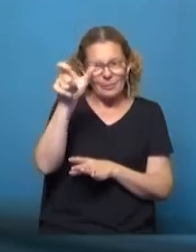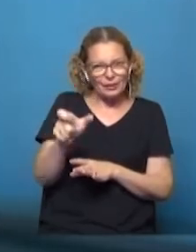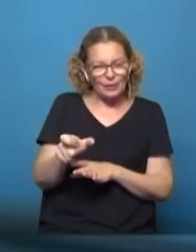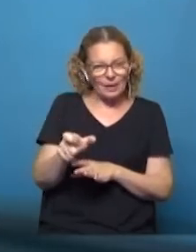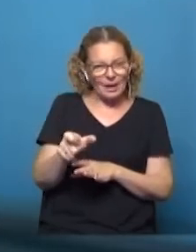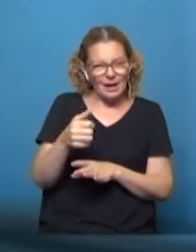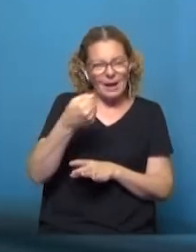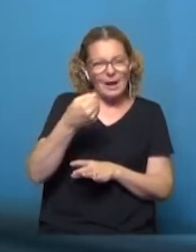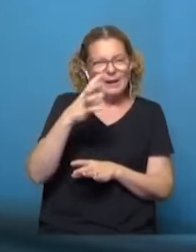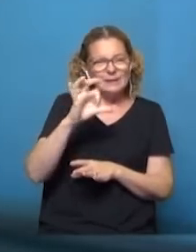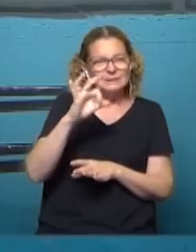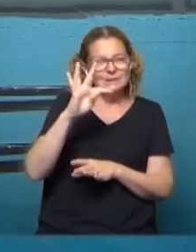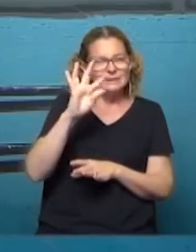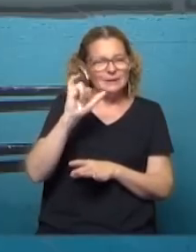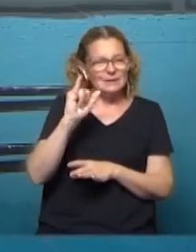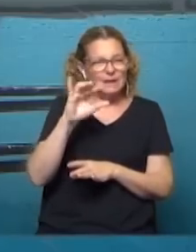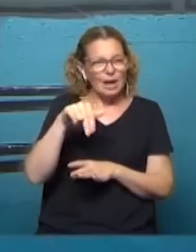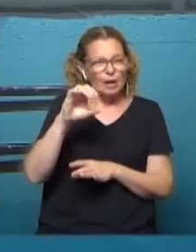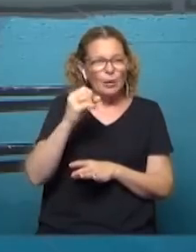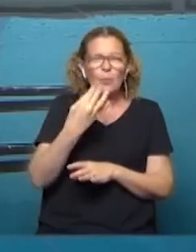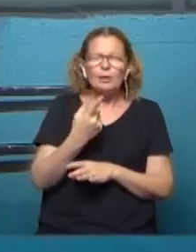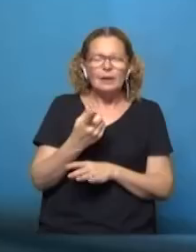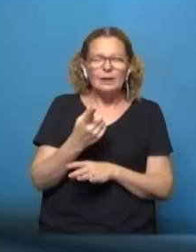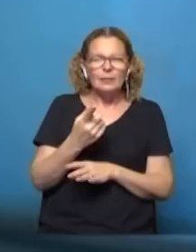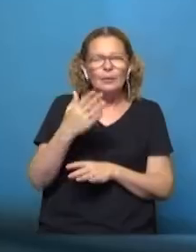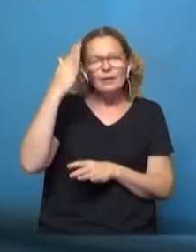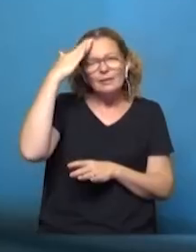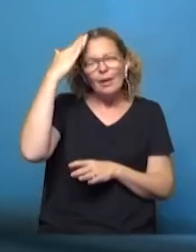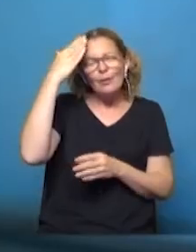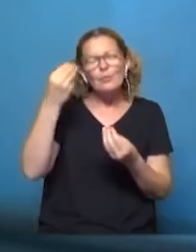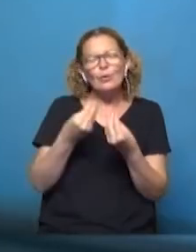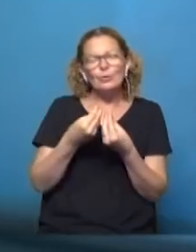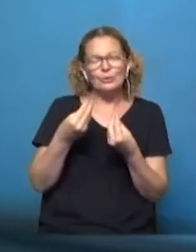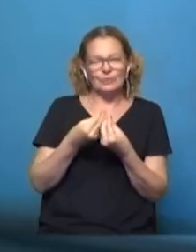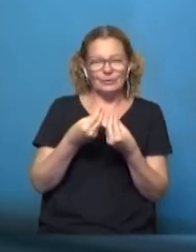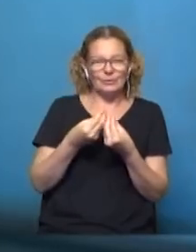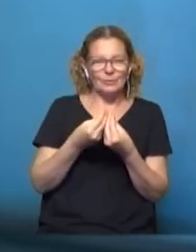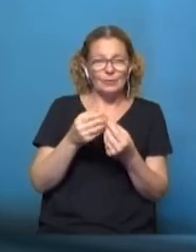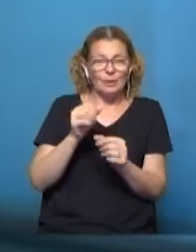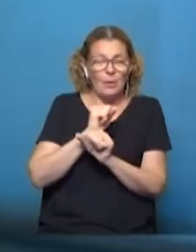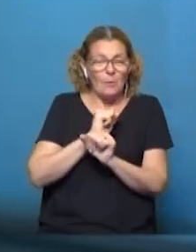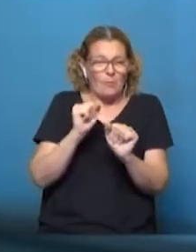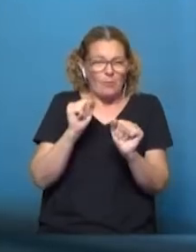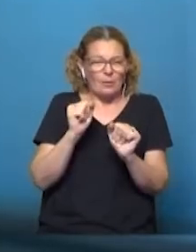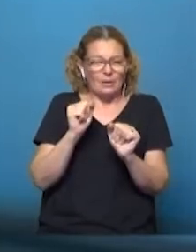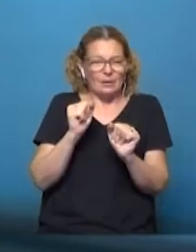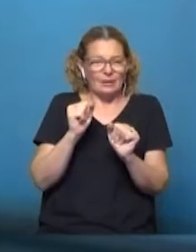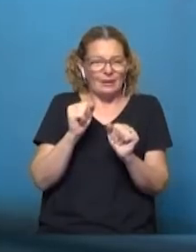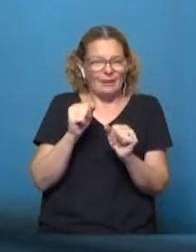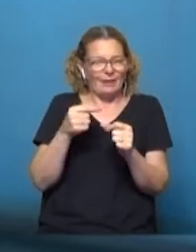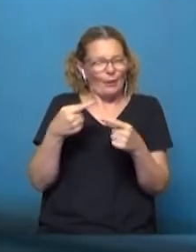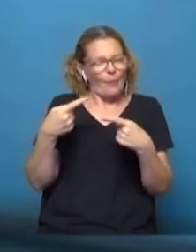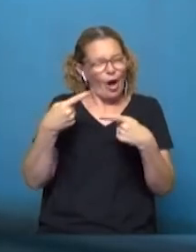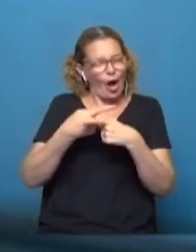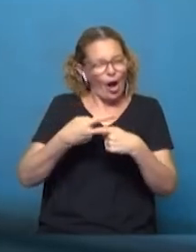que es asesiano por qué Porque sabe demasiado porque puede extorsionar